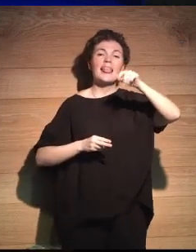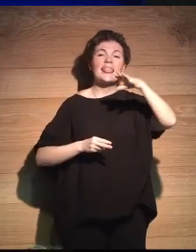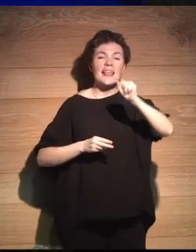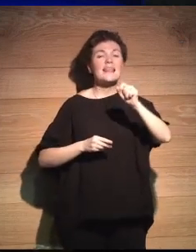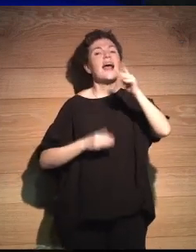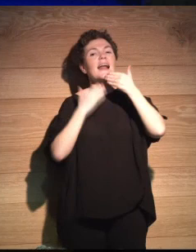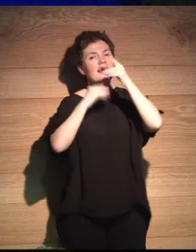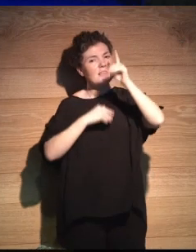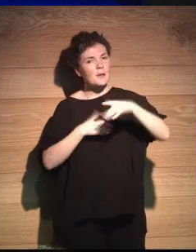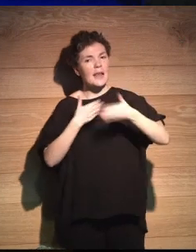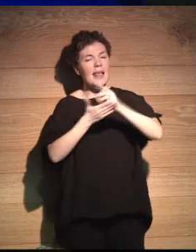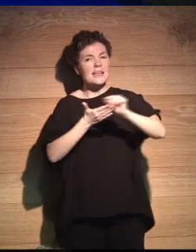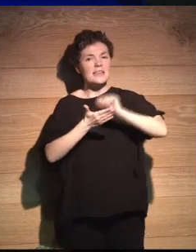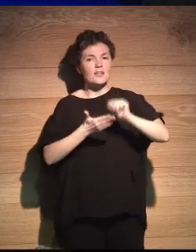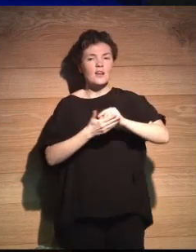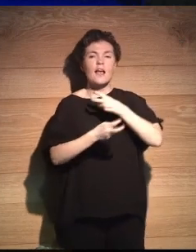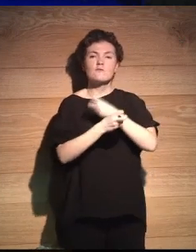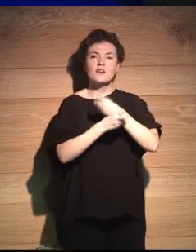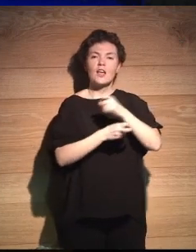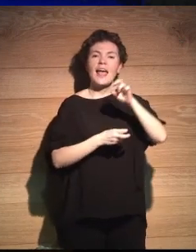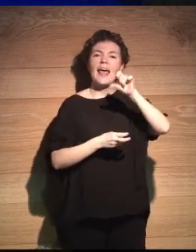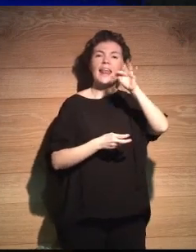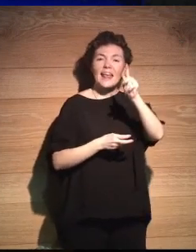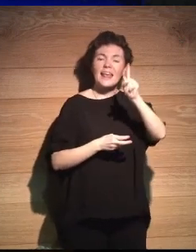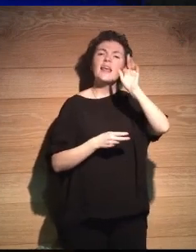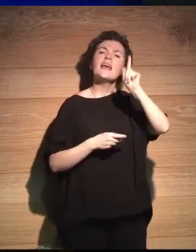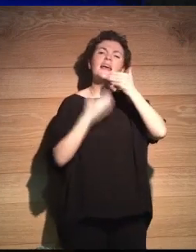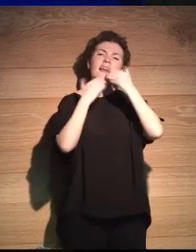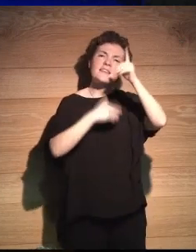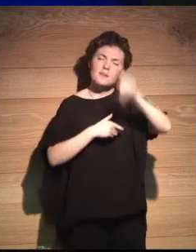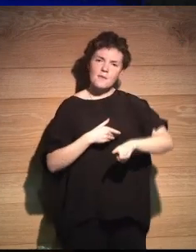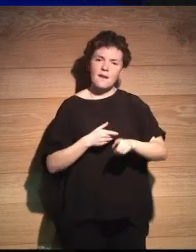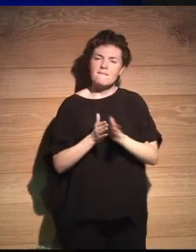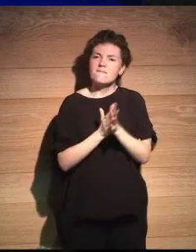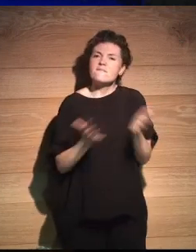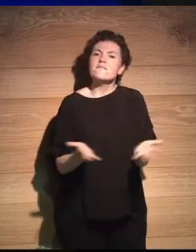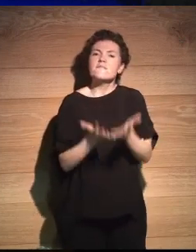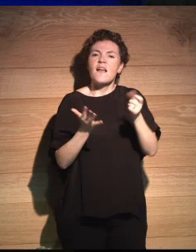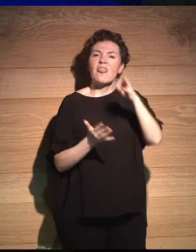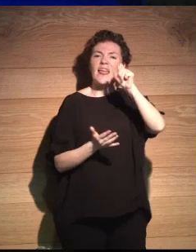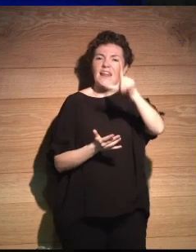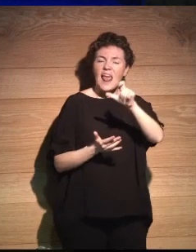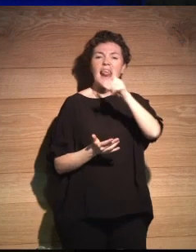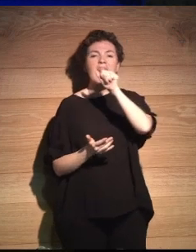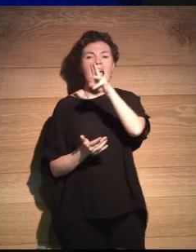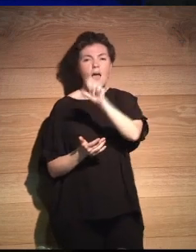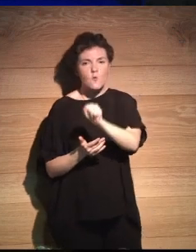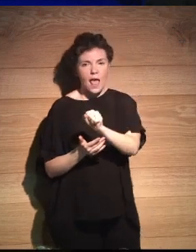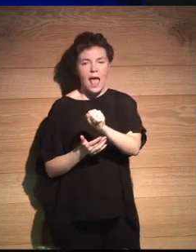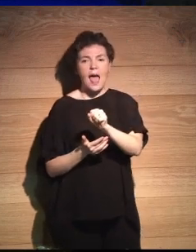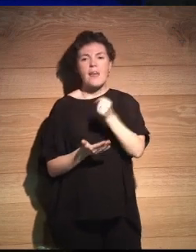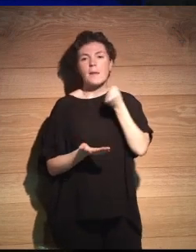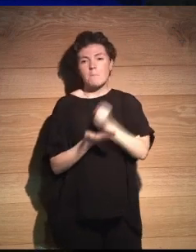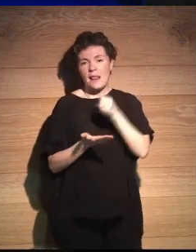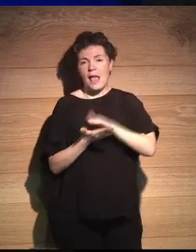también gracias a la ayuda del escritor austríaco Erich Hackel, y gracias sobre todo al entusiasmo de Daniel y de Laura, de Hoja de Lata,